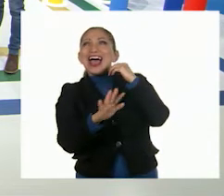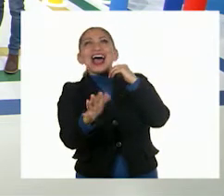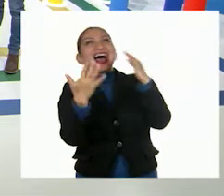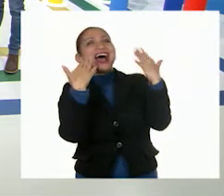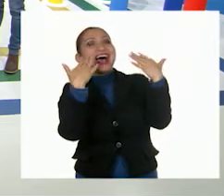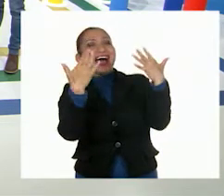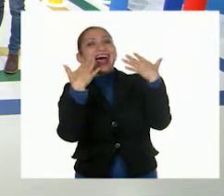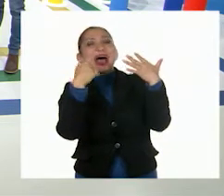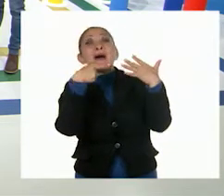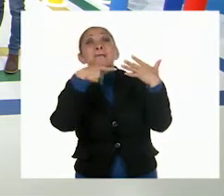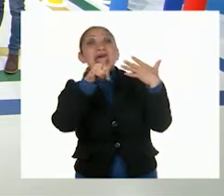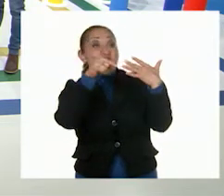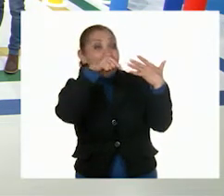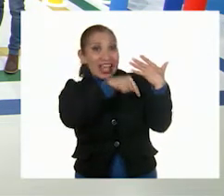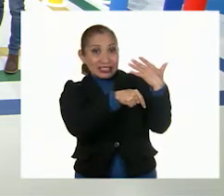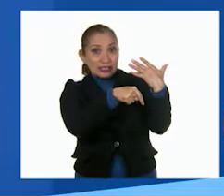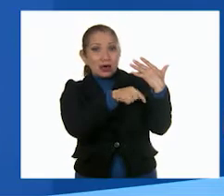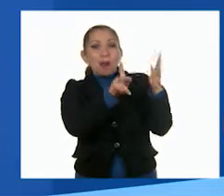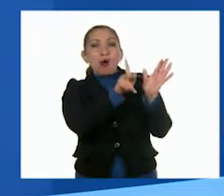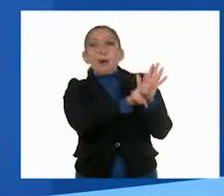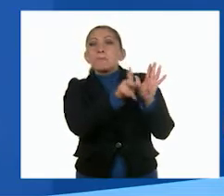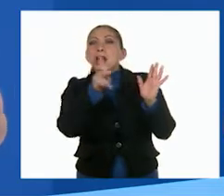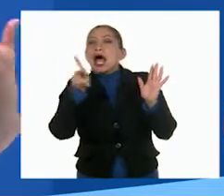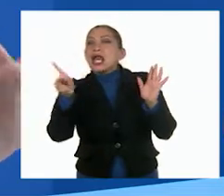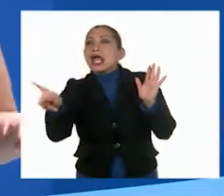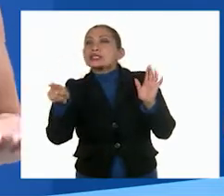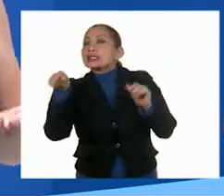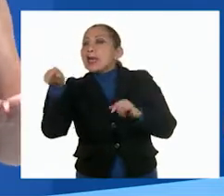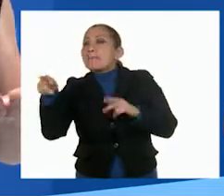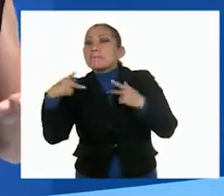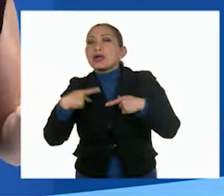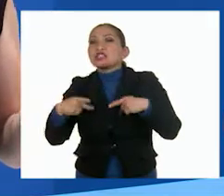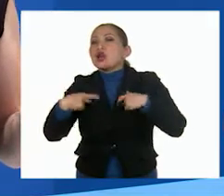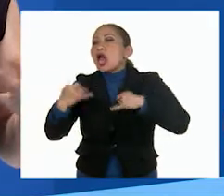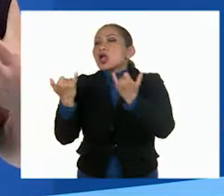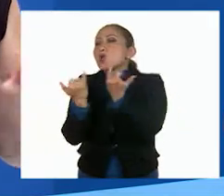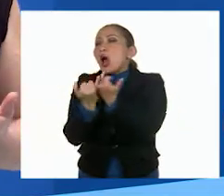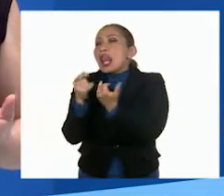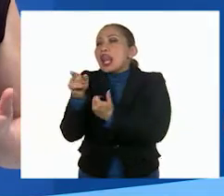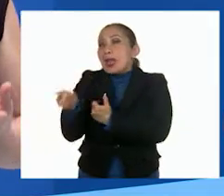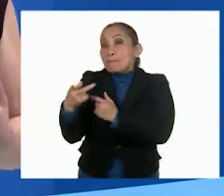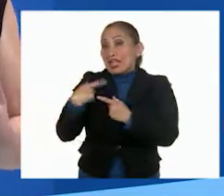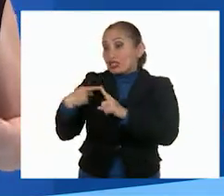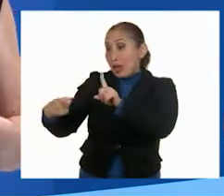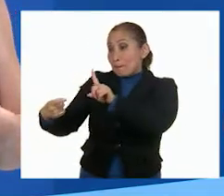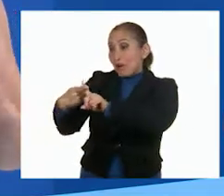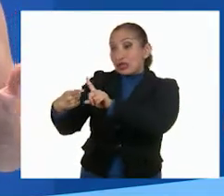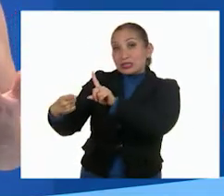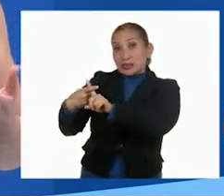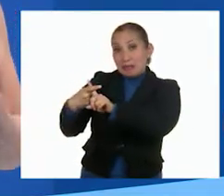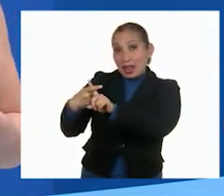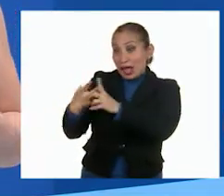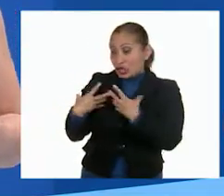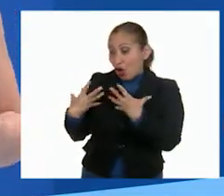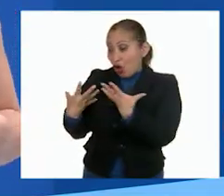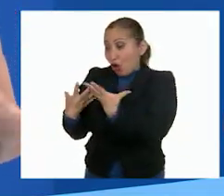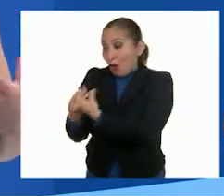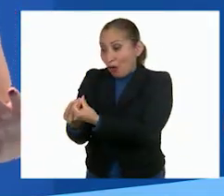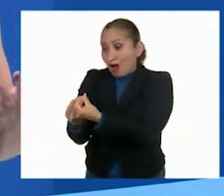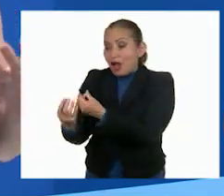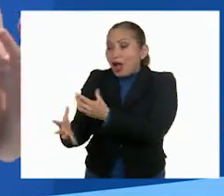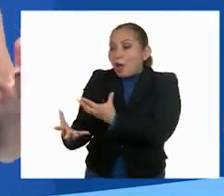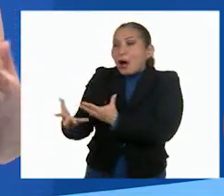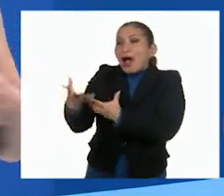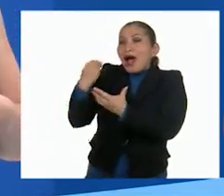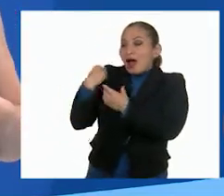refrán compara esa situación con quienes conviven con personas positivas y que, por lo tanto, les pueden